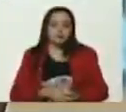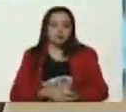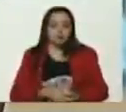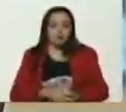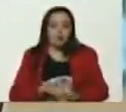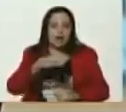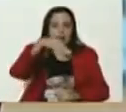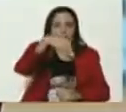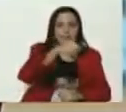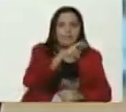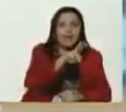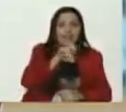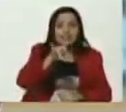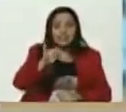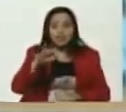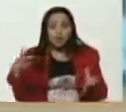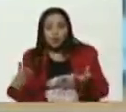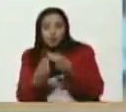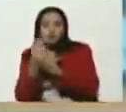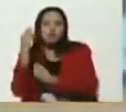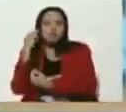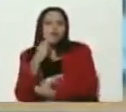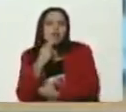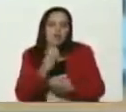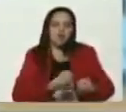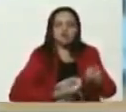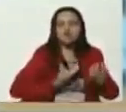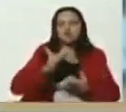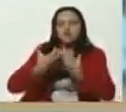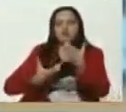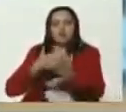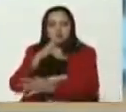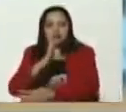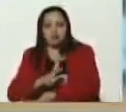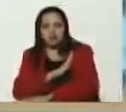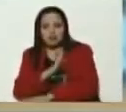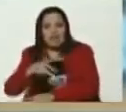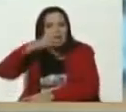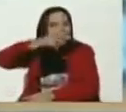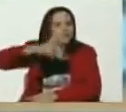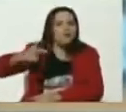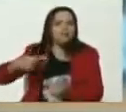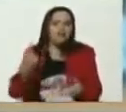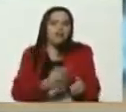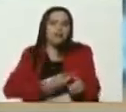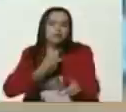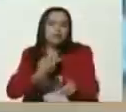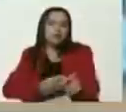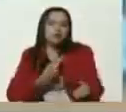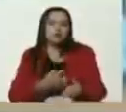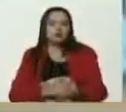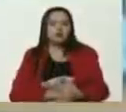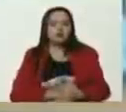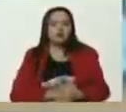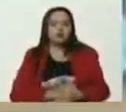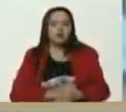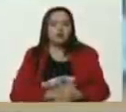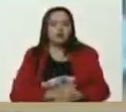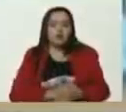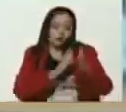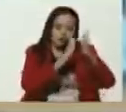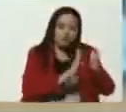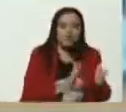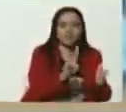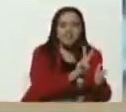Martí y Bolívar son fuegos sagrados de pueblos hermanos, son Venezuela y